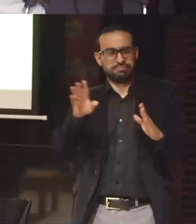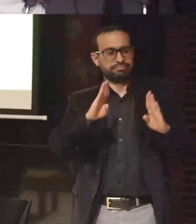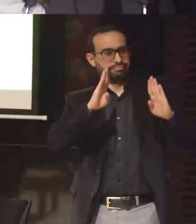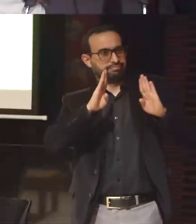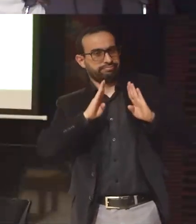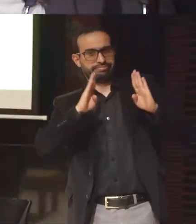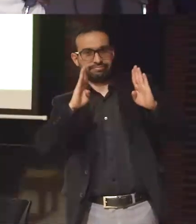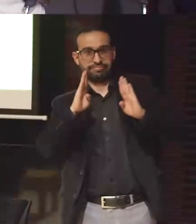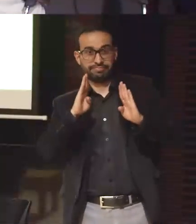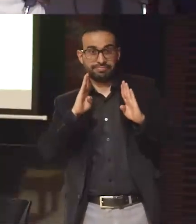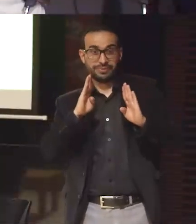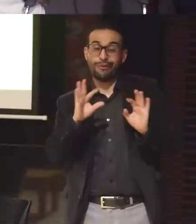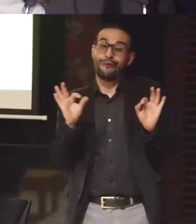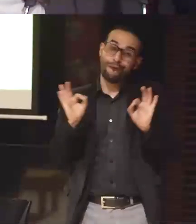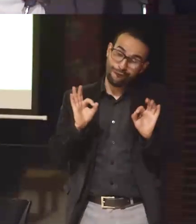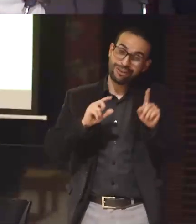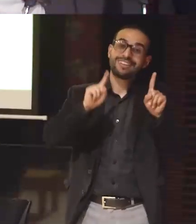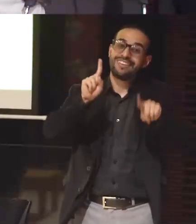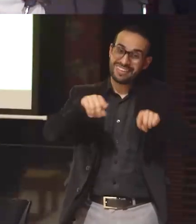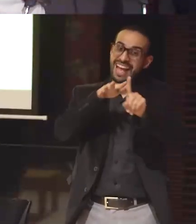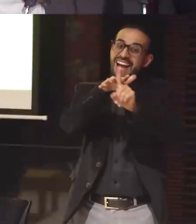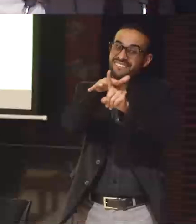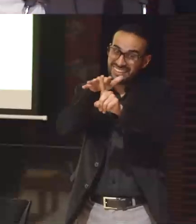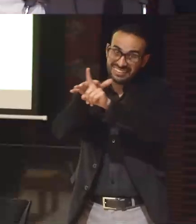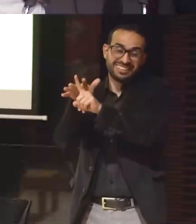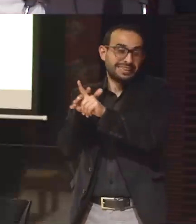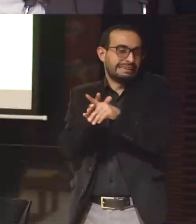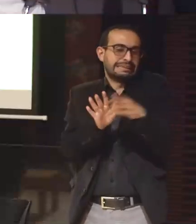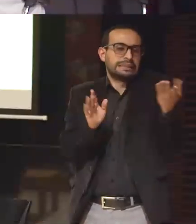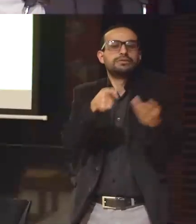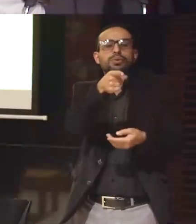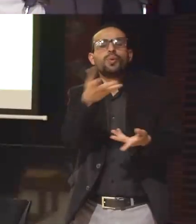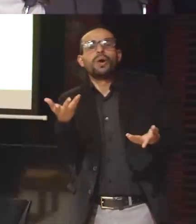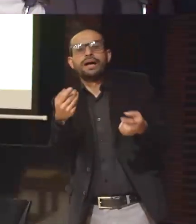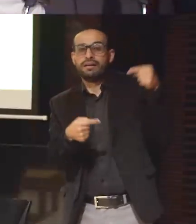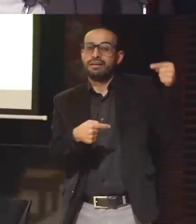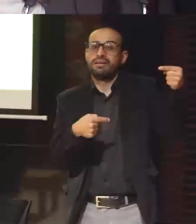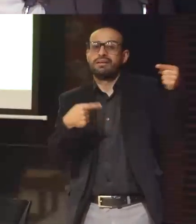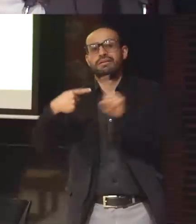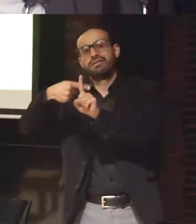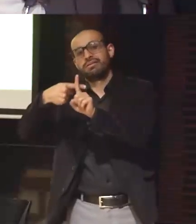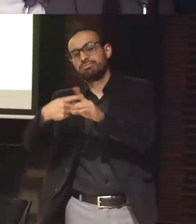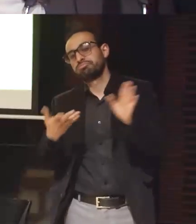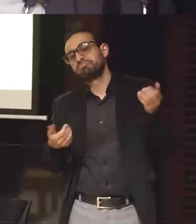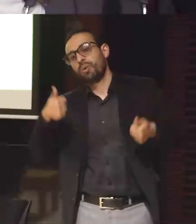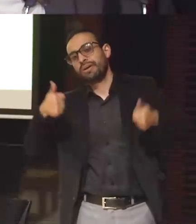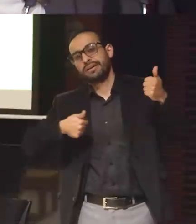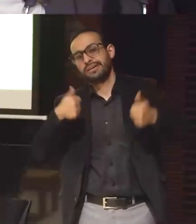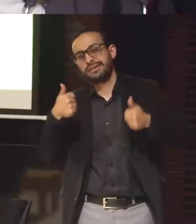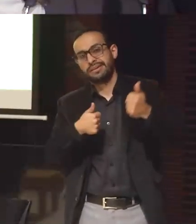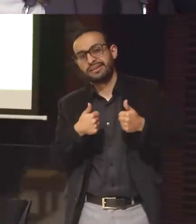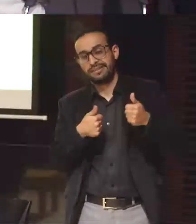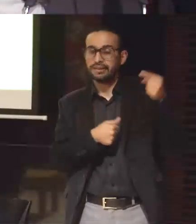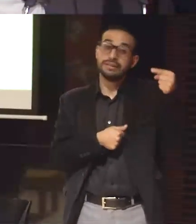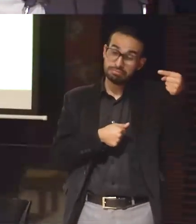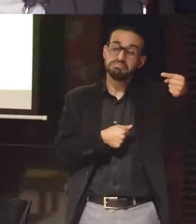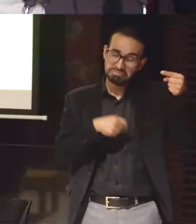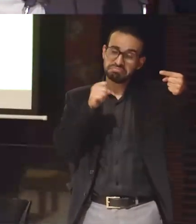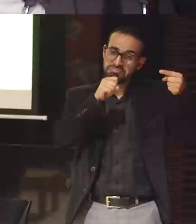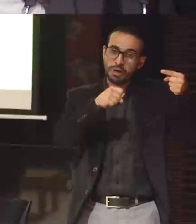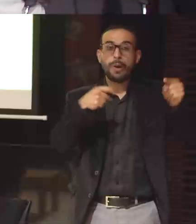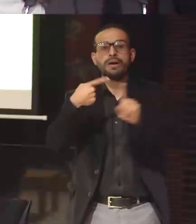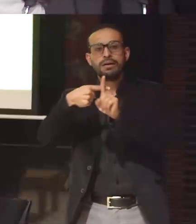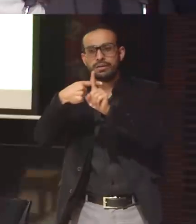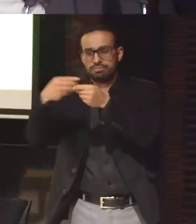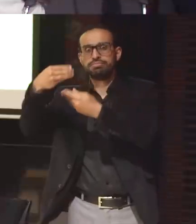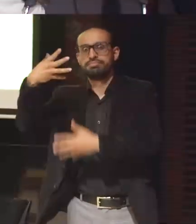afectaciones para todos también, como uno lo quiera ver y desde el punto en que lo aborde y cómo logre transformar la realidad de manera positiva o negativa, ¿no? Porque